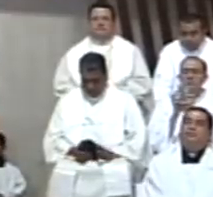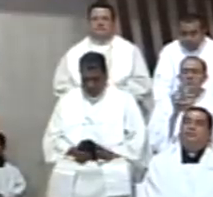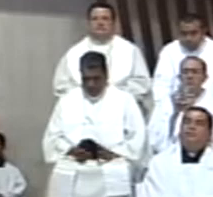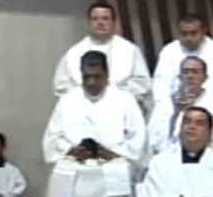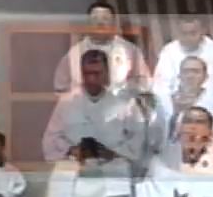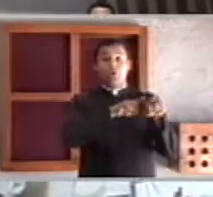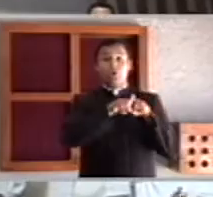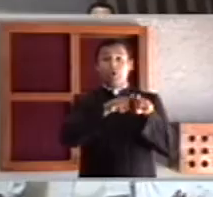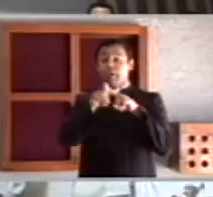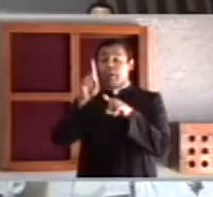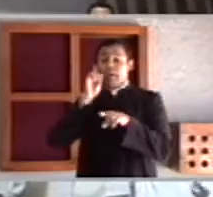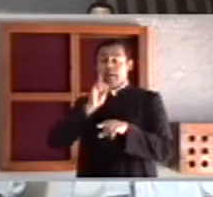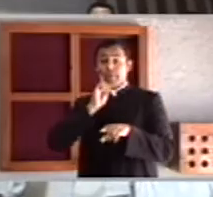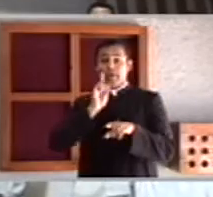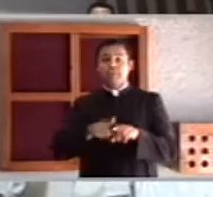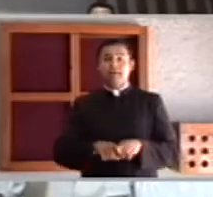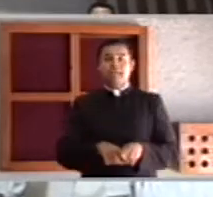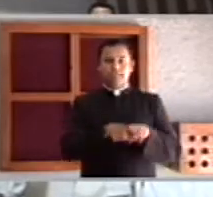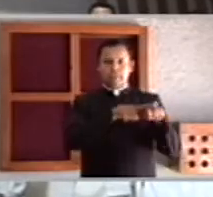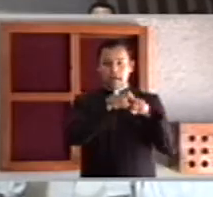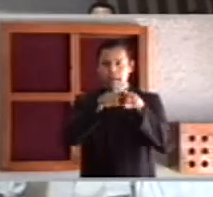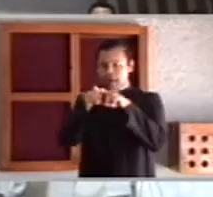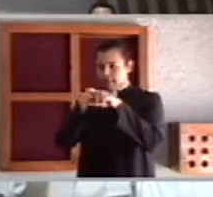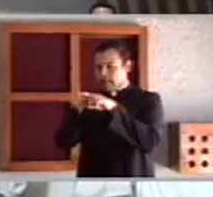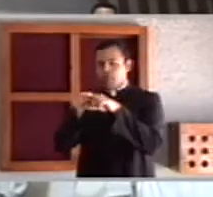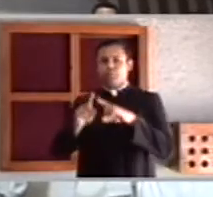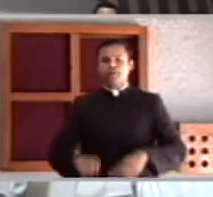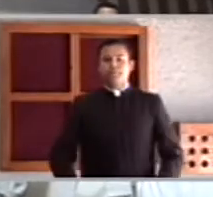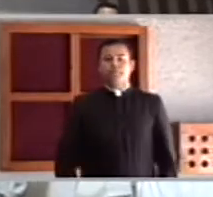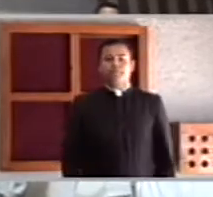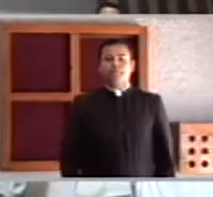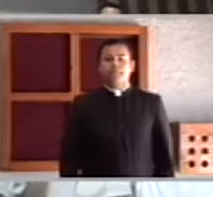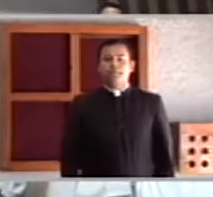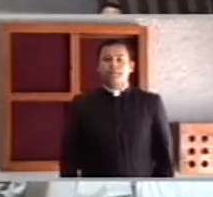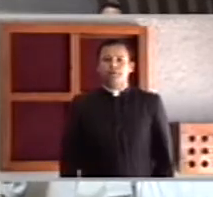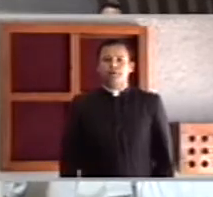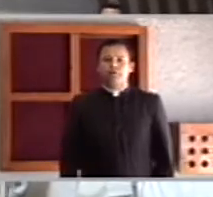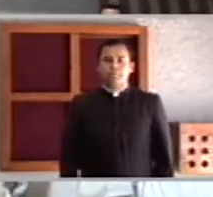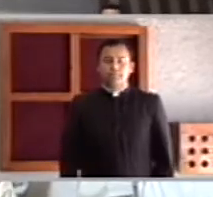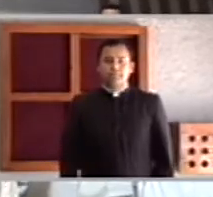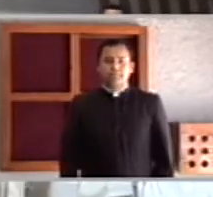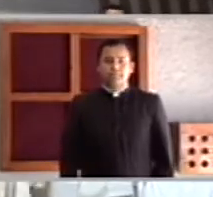Estimadas hermanas, estimados hermanos,